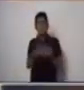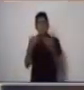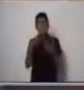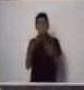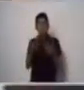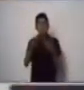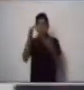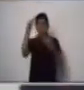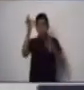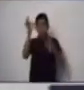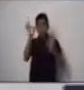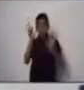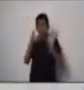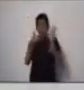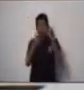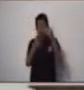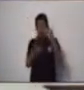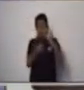armario